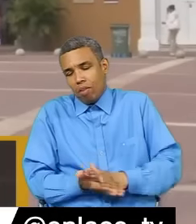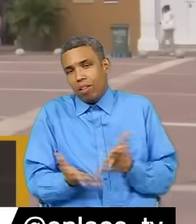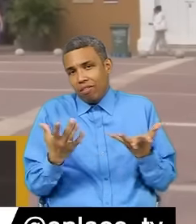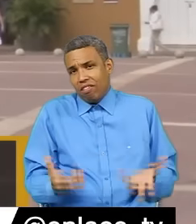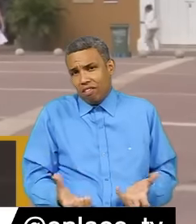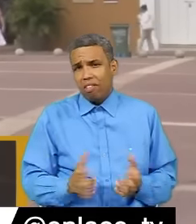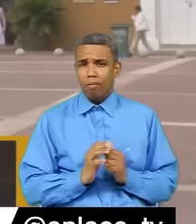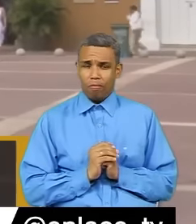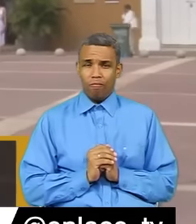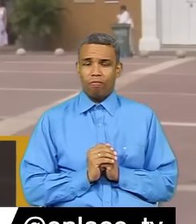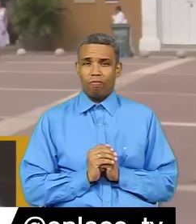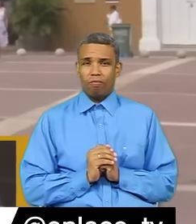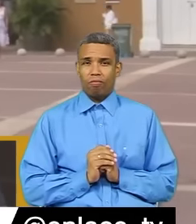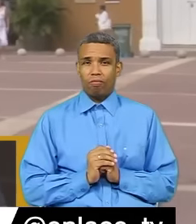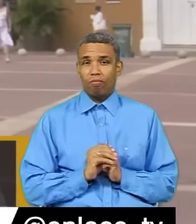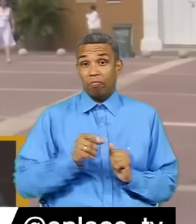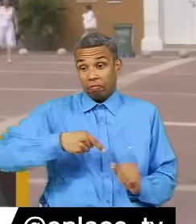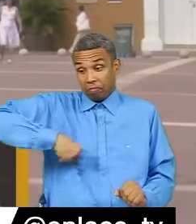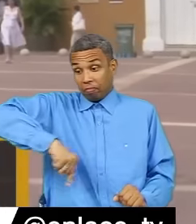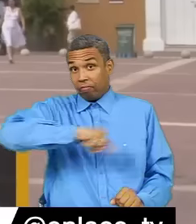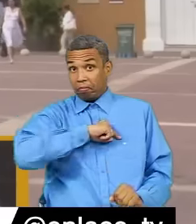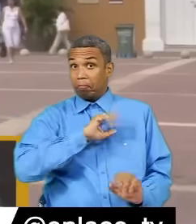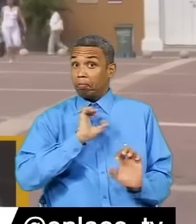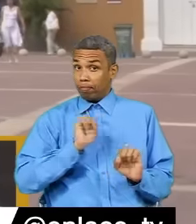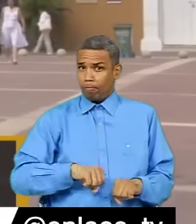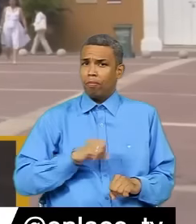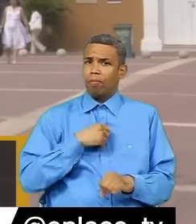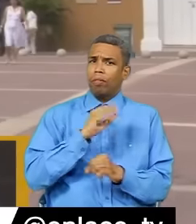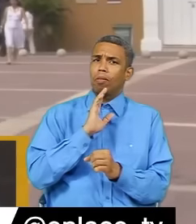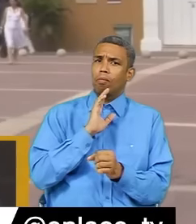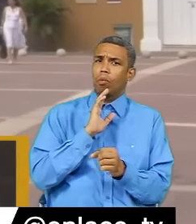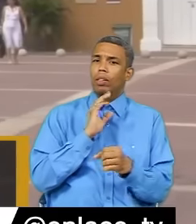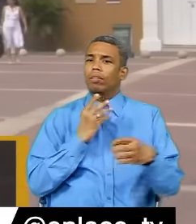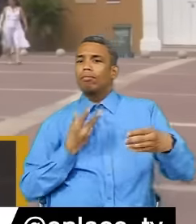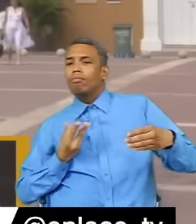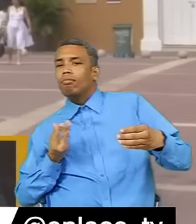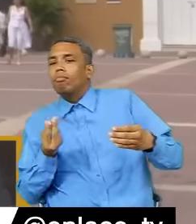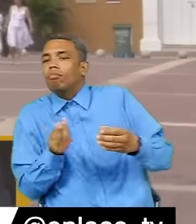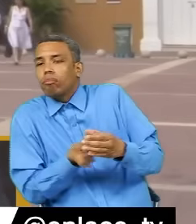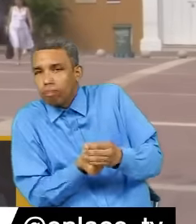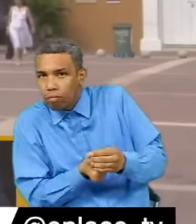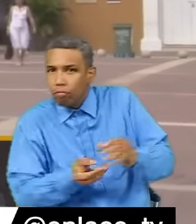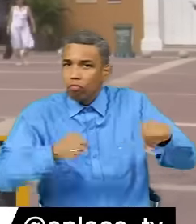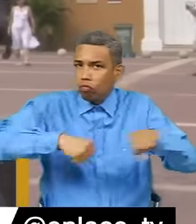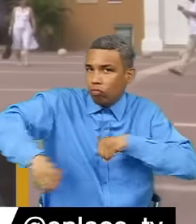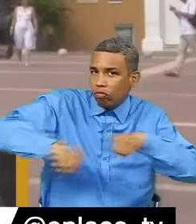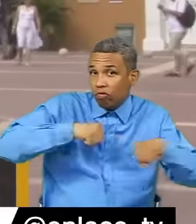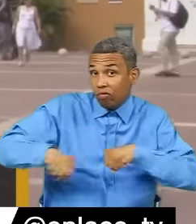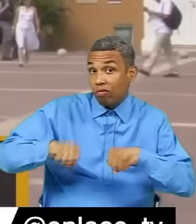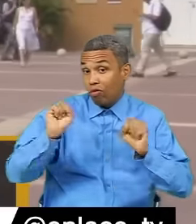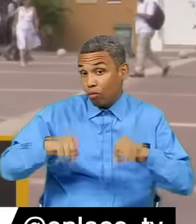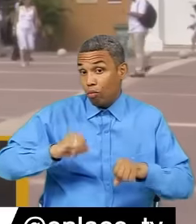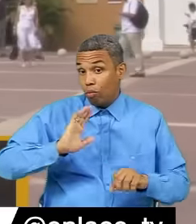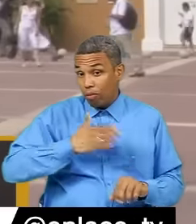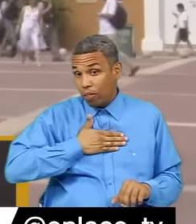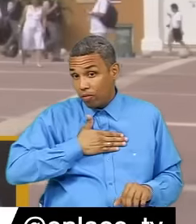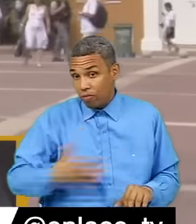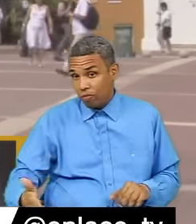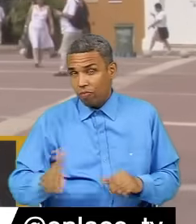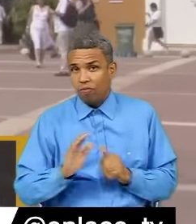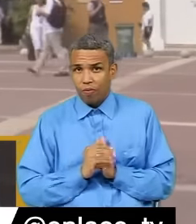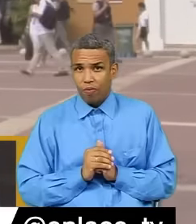una participación efectiva. Yo creo que ahí es donde nos iremos a poner todos de acuerdo las víctimas